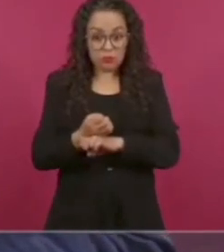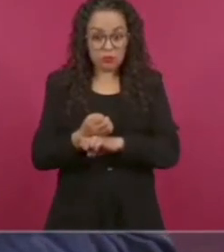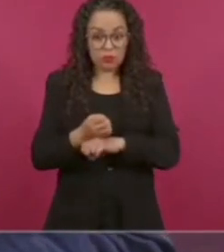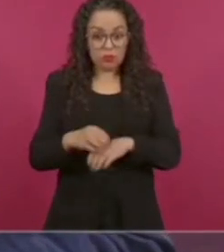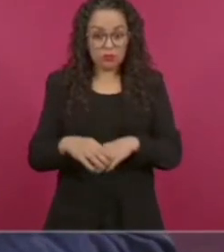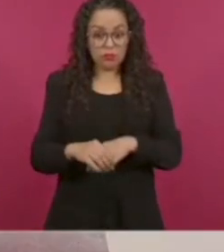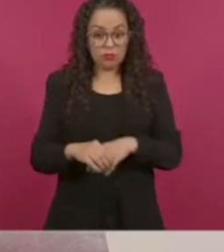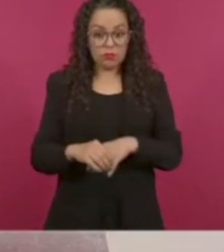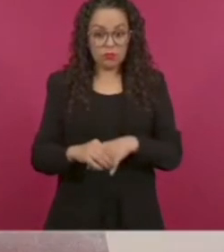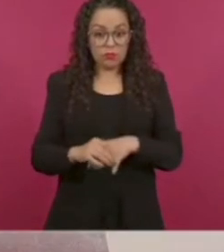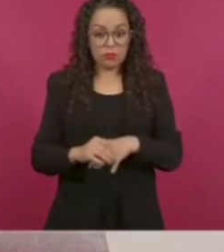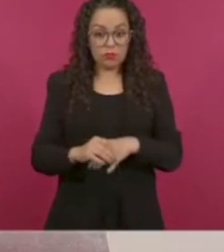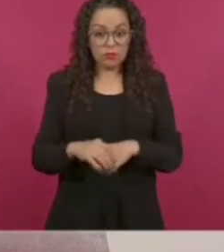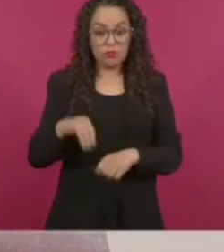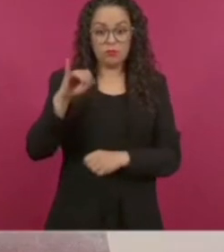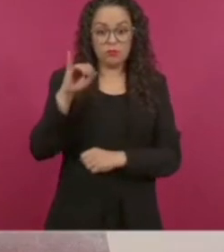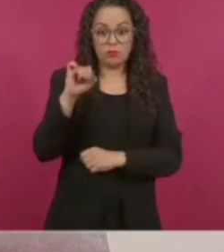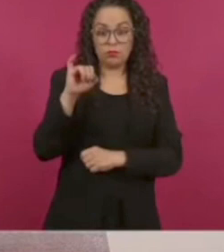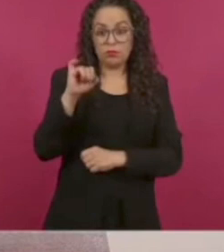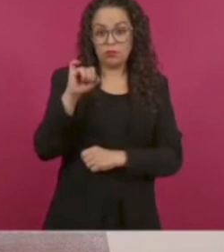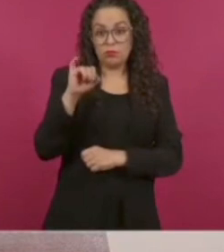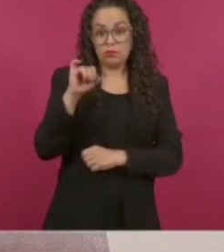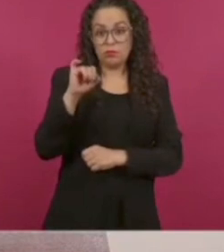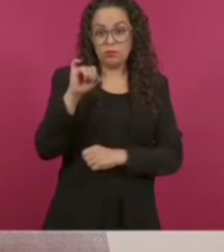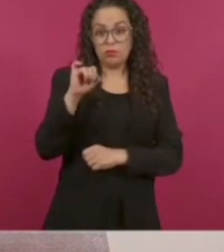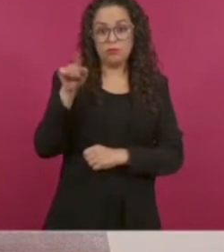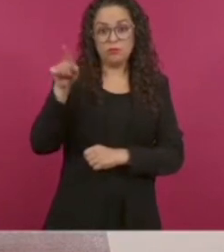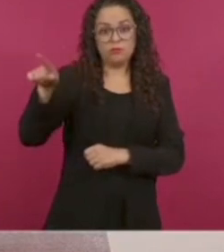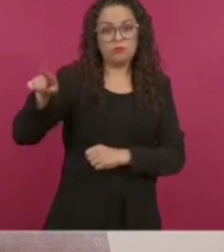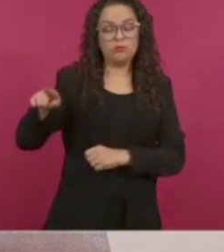doctor López-Gatell.